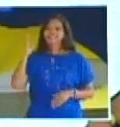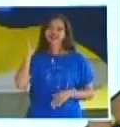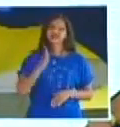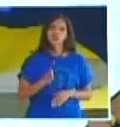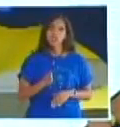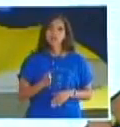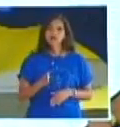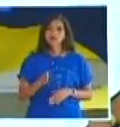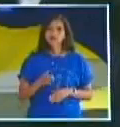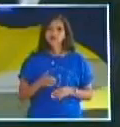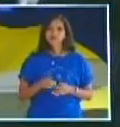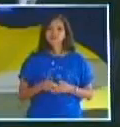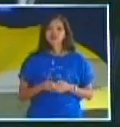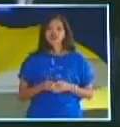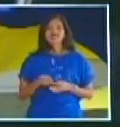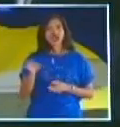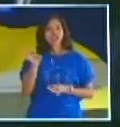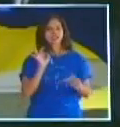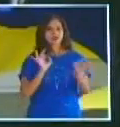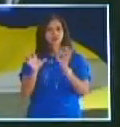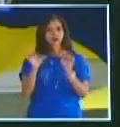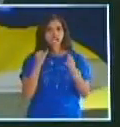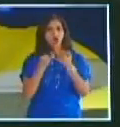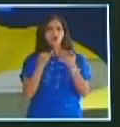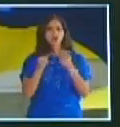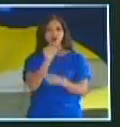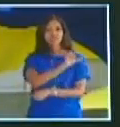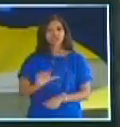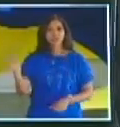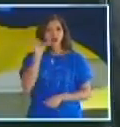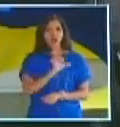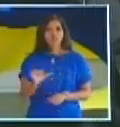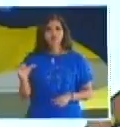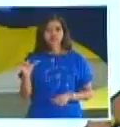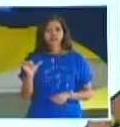sanciones que han tomado en las últimas semanas